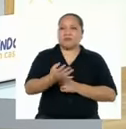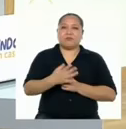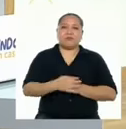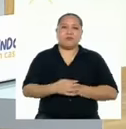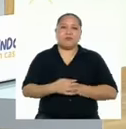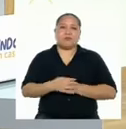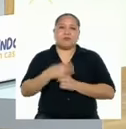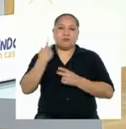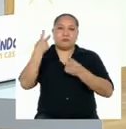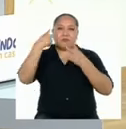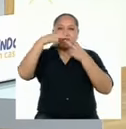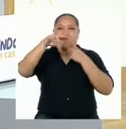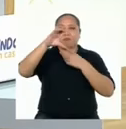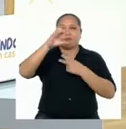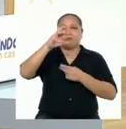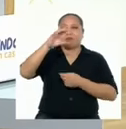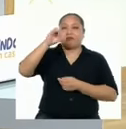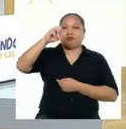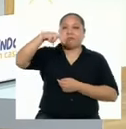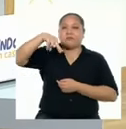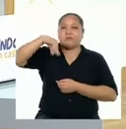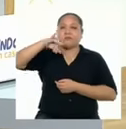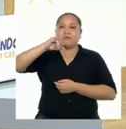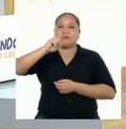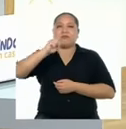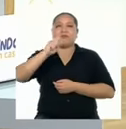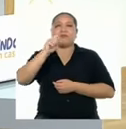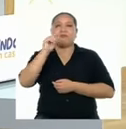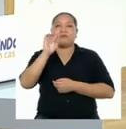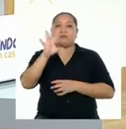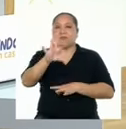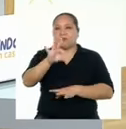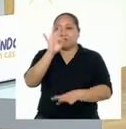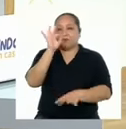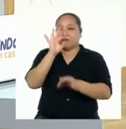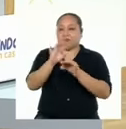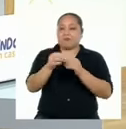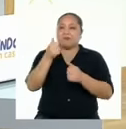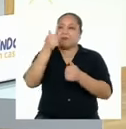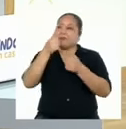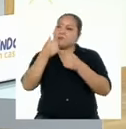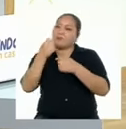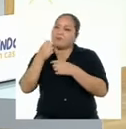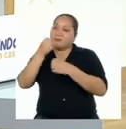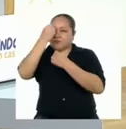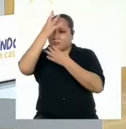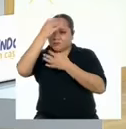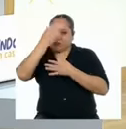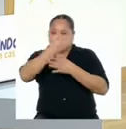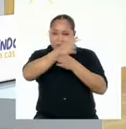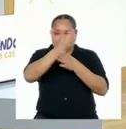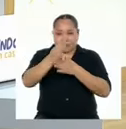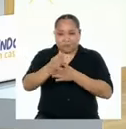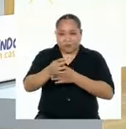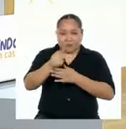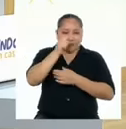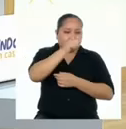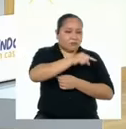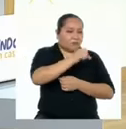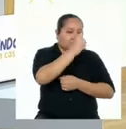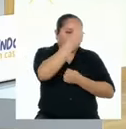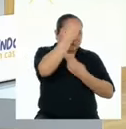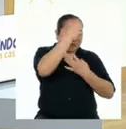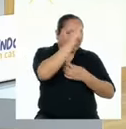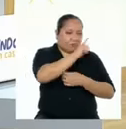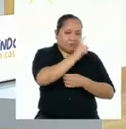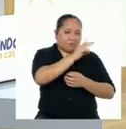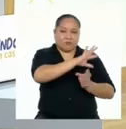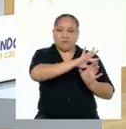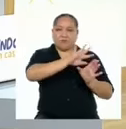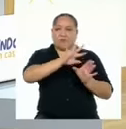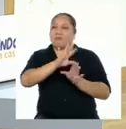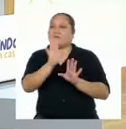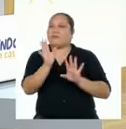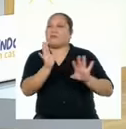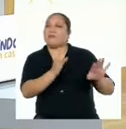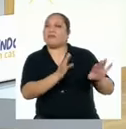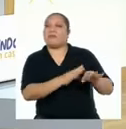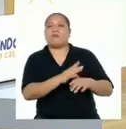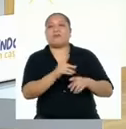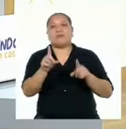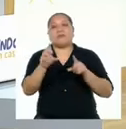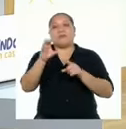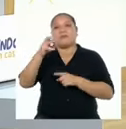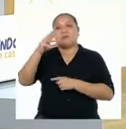de la visión del cronista, que elige qué información compartir y cuál no. Además, el cronista en su narración